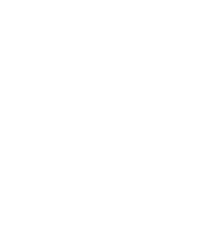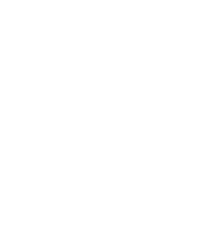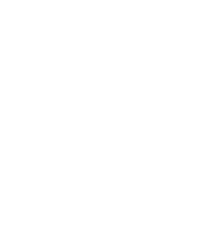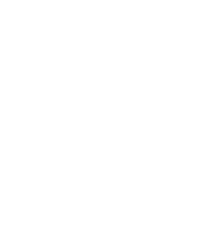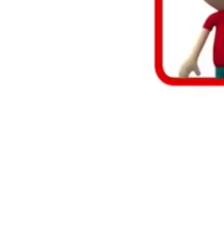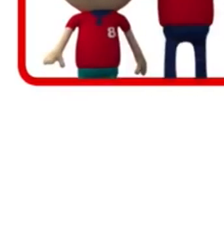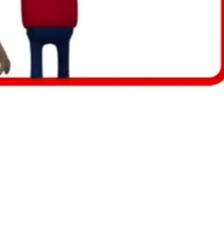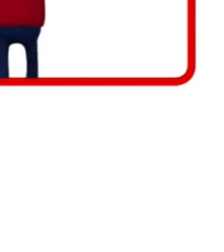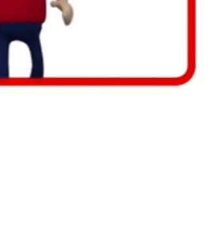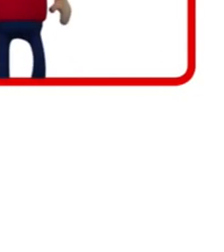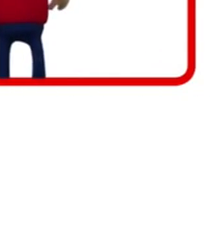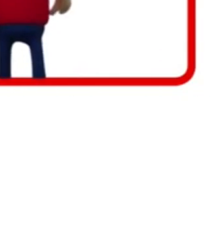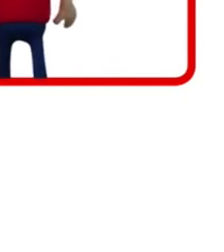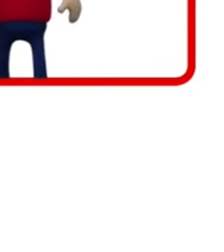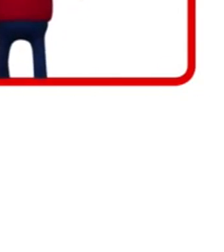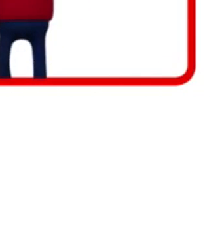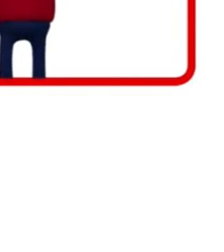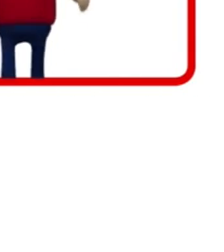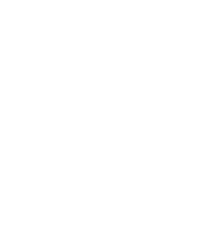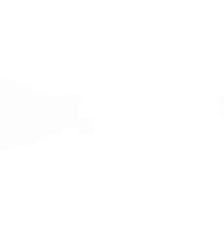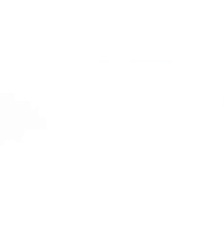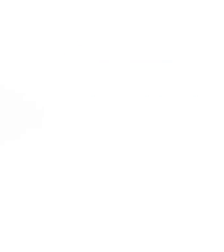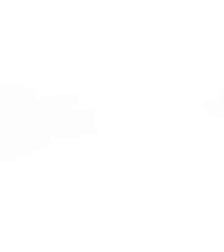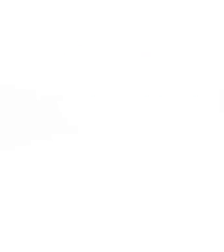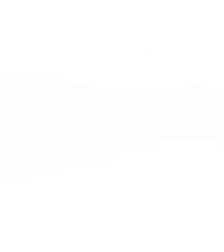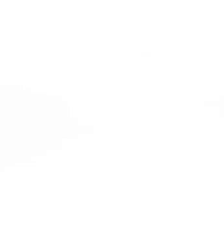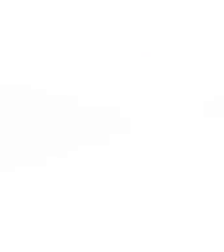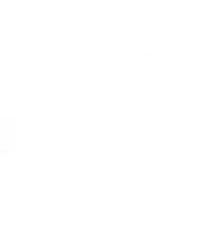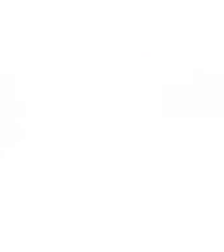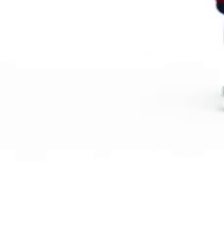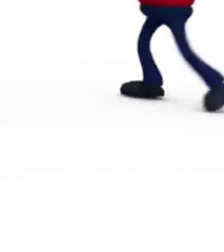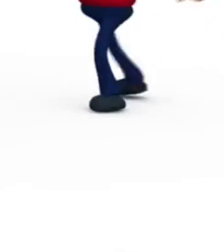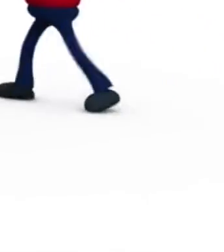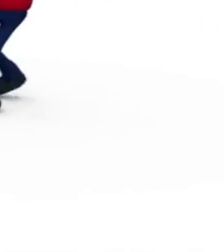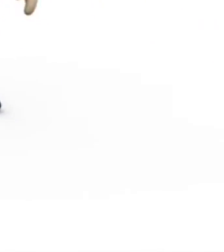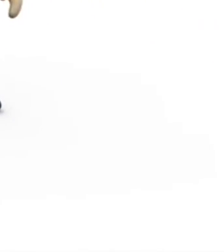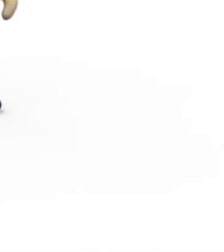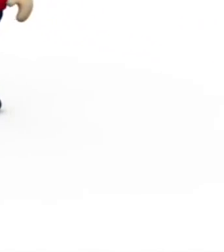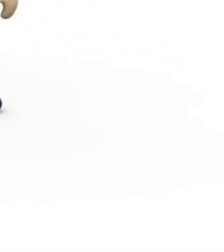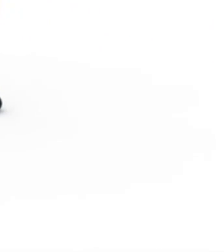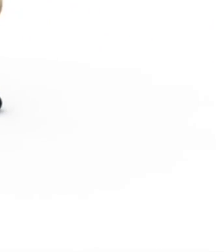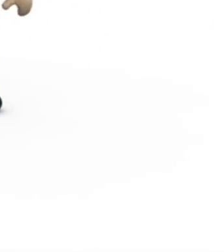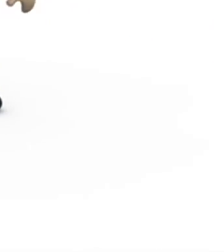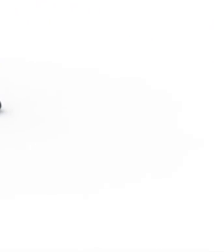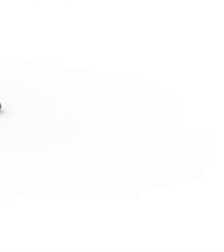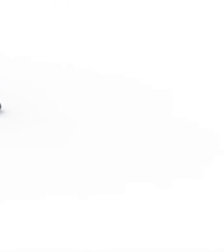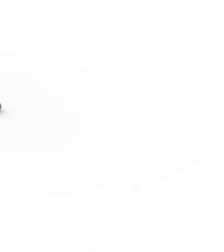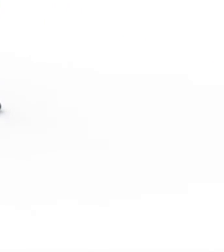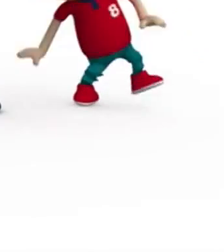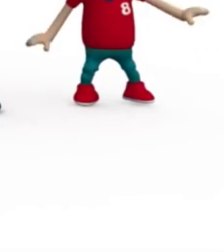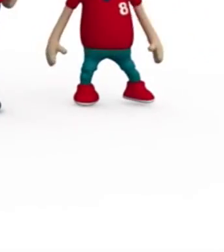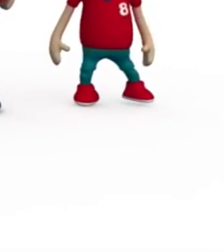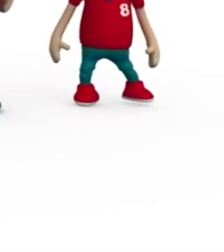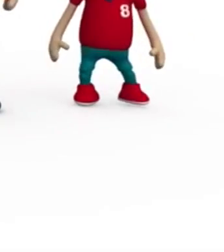Brazo, cara y habla raro, son síntomas claros de un ataque